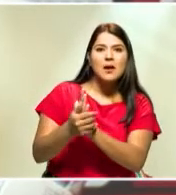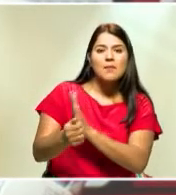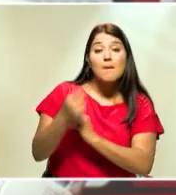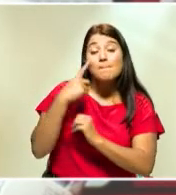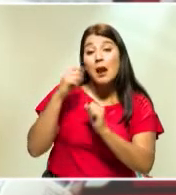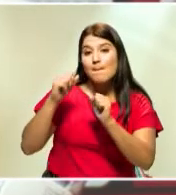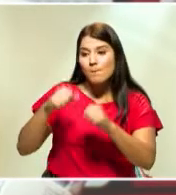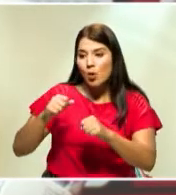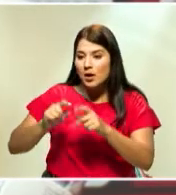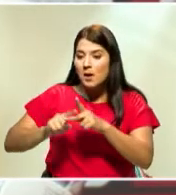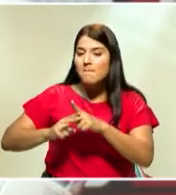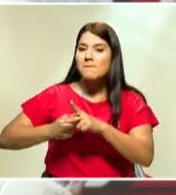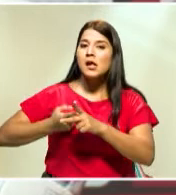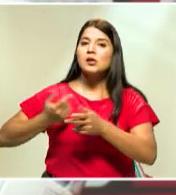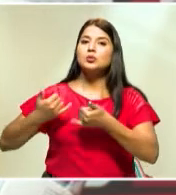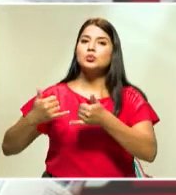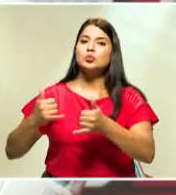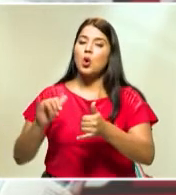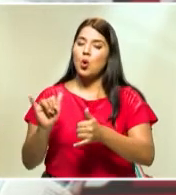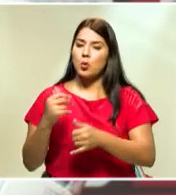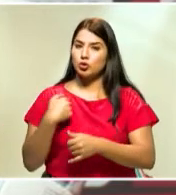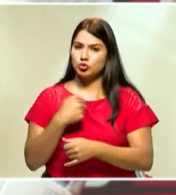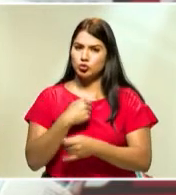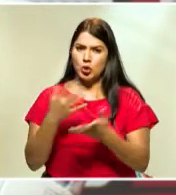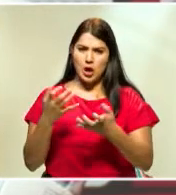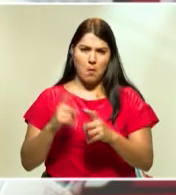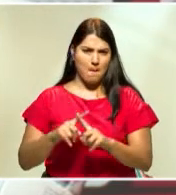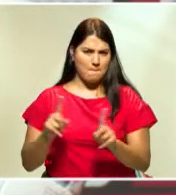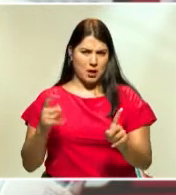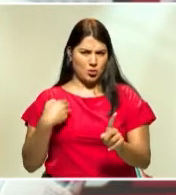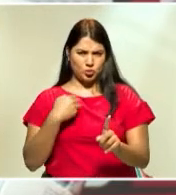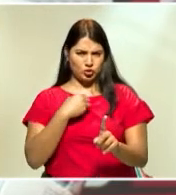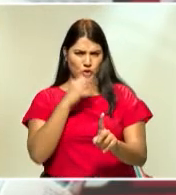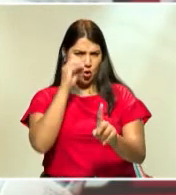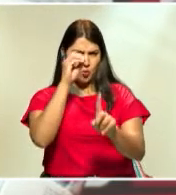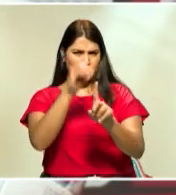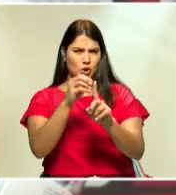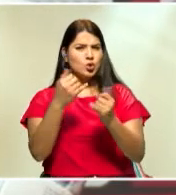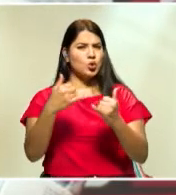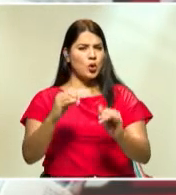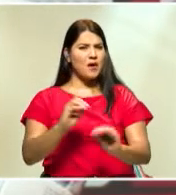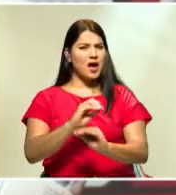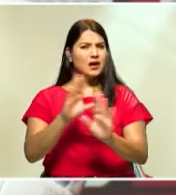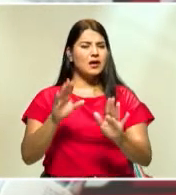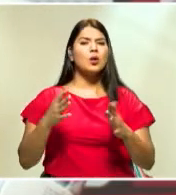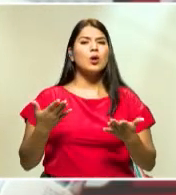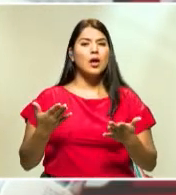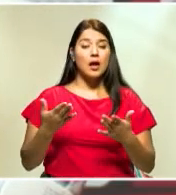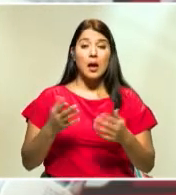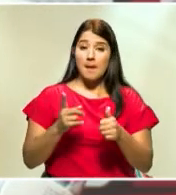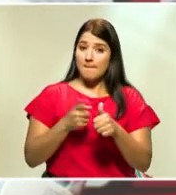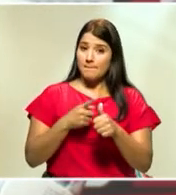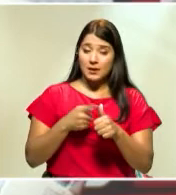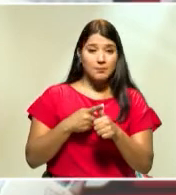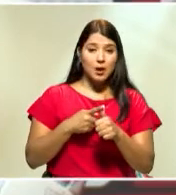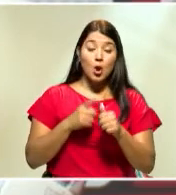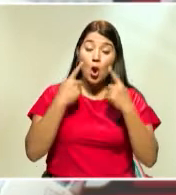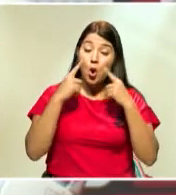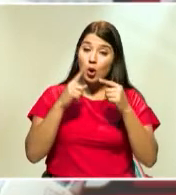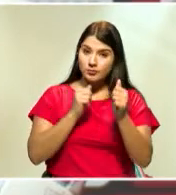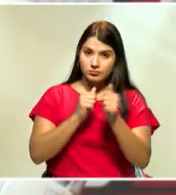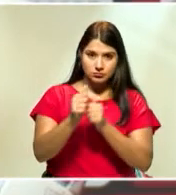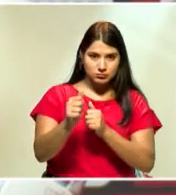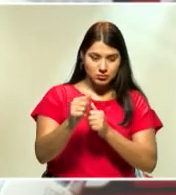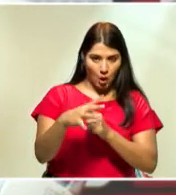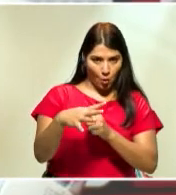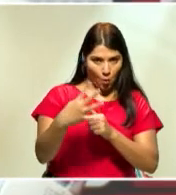poder agarrar el ritmo que nosotros queríamos. Pero el objetivo nuestro sigue siendo claro y es en primera instancia que es